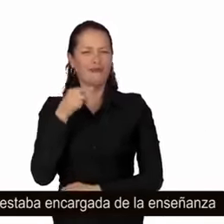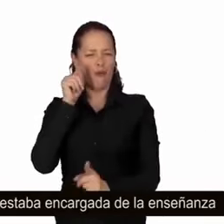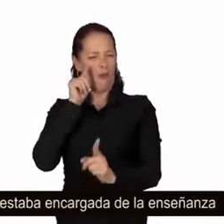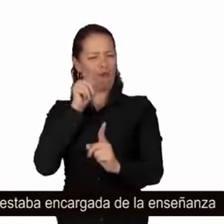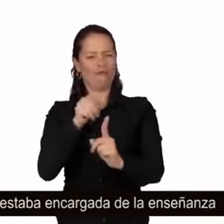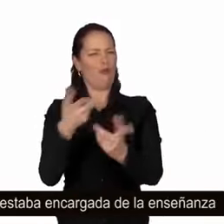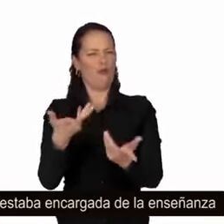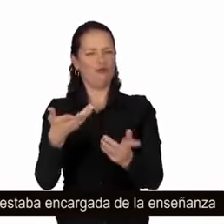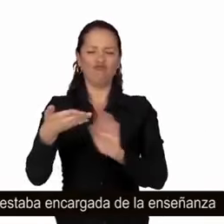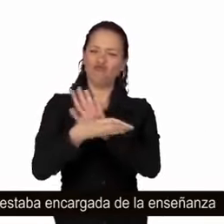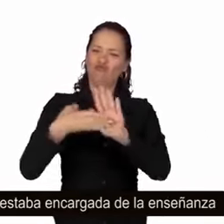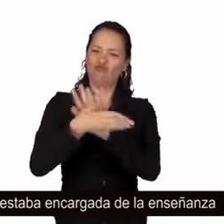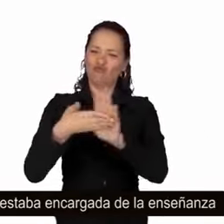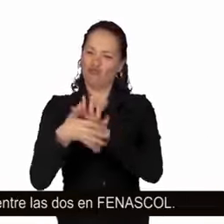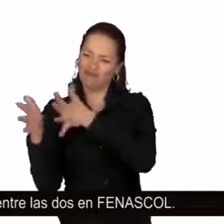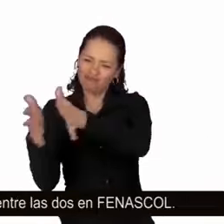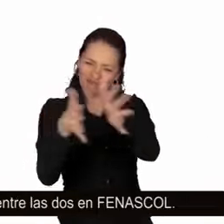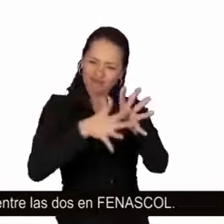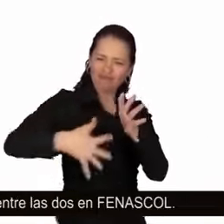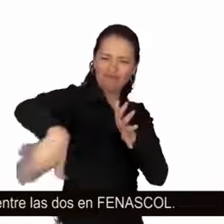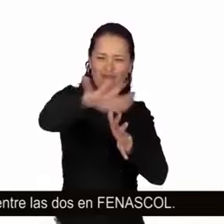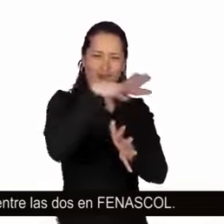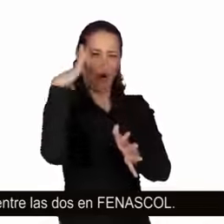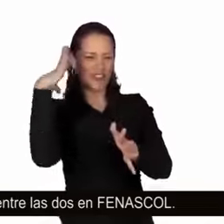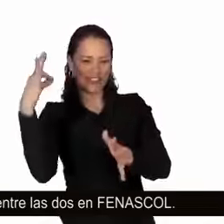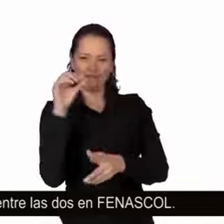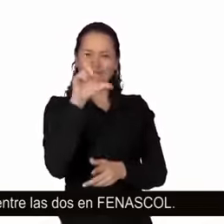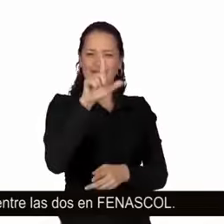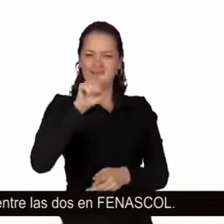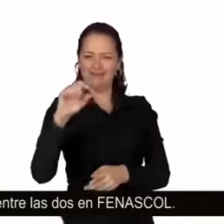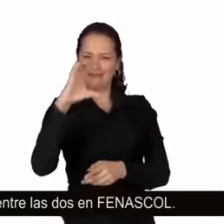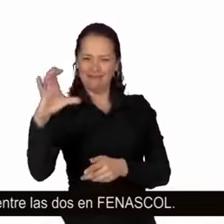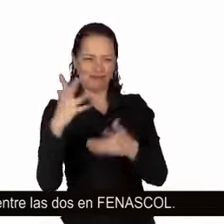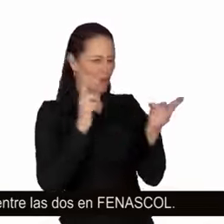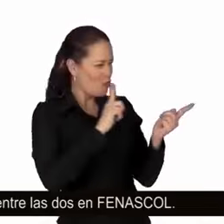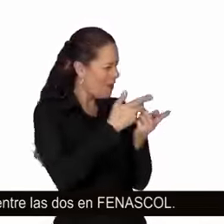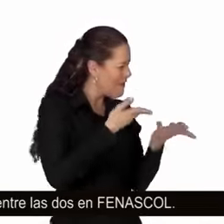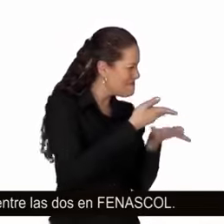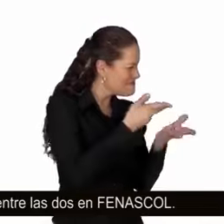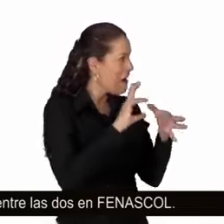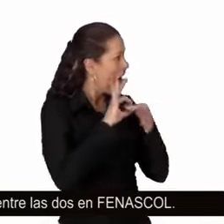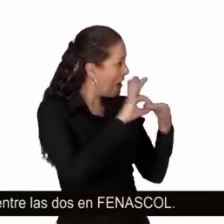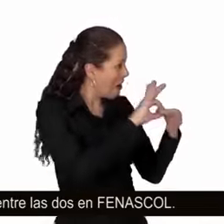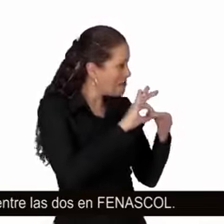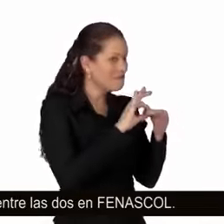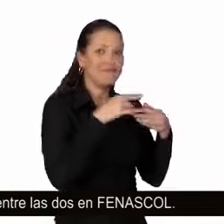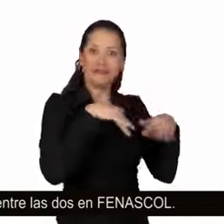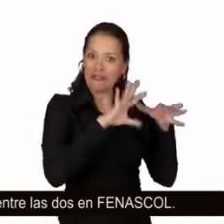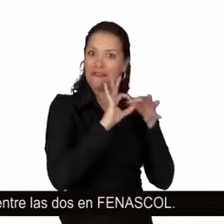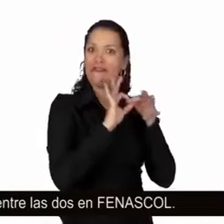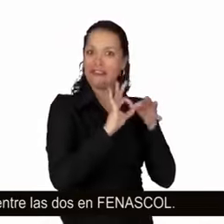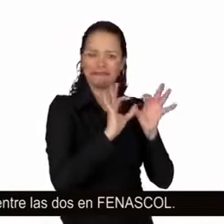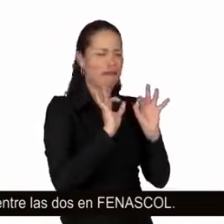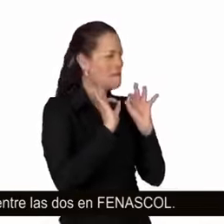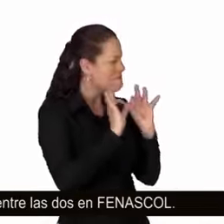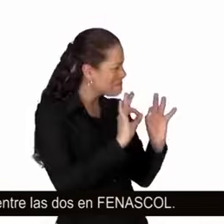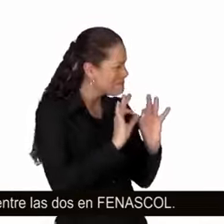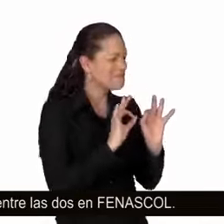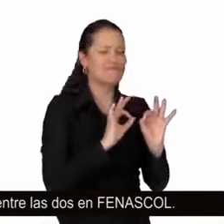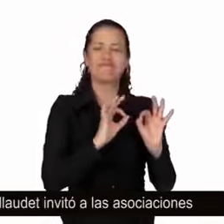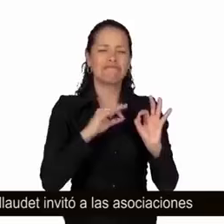Patricia estaba encargada de la enseñanza de lengua de señas colombiana, hicieron un buen equipo entre las dos en FENASCOL.